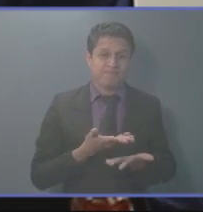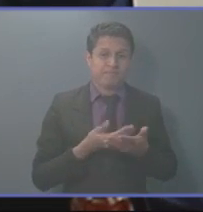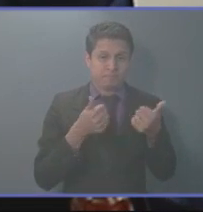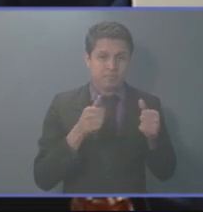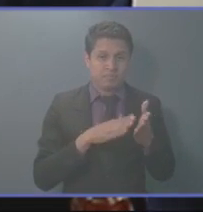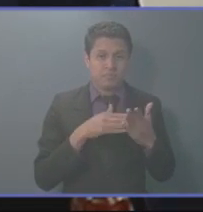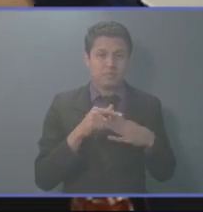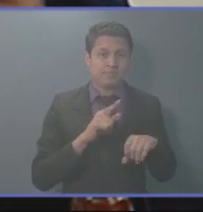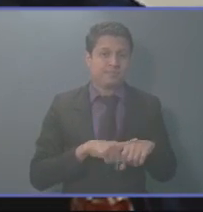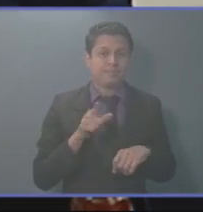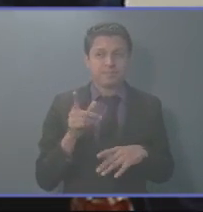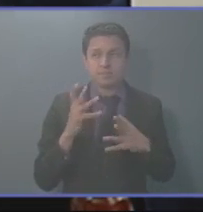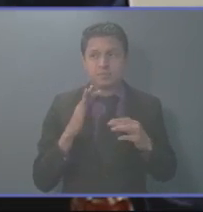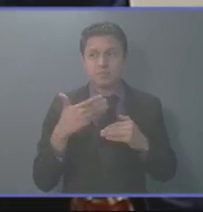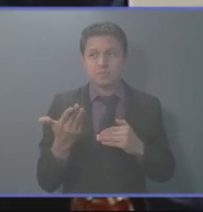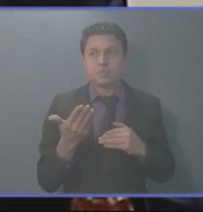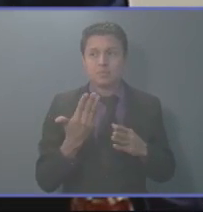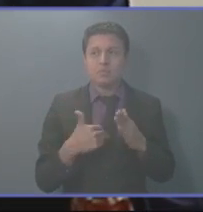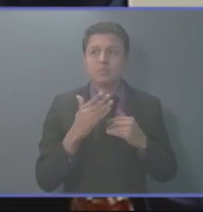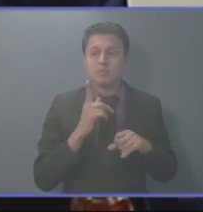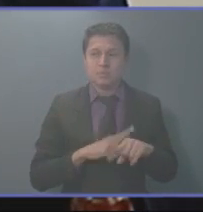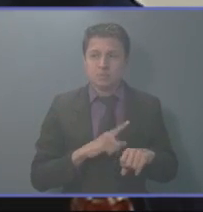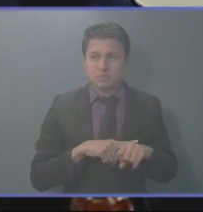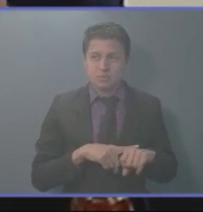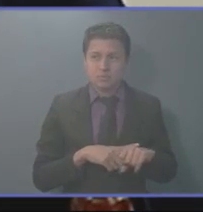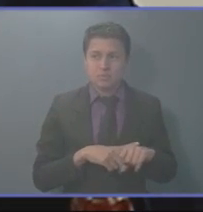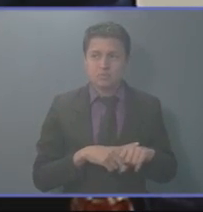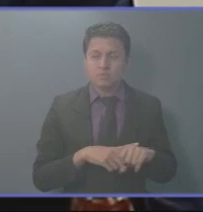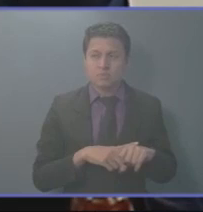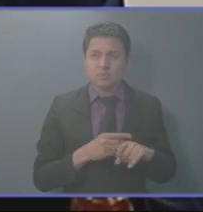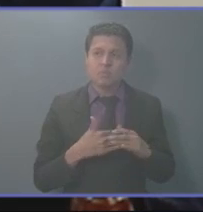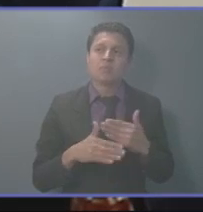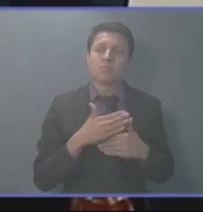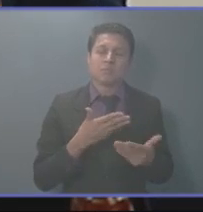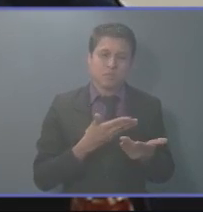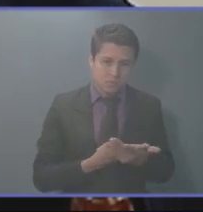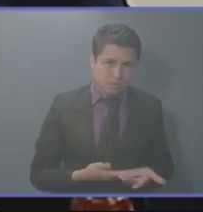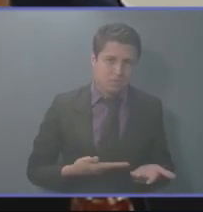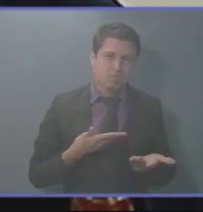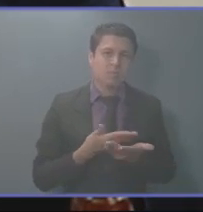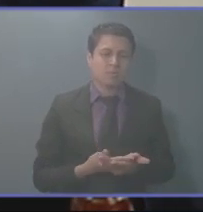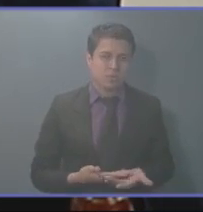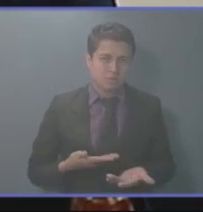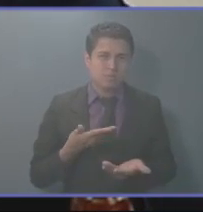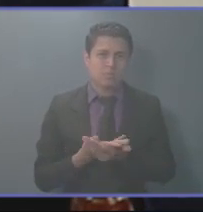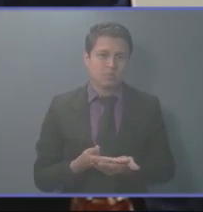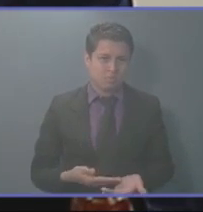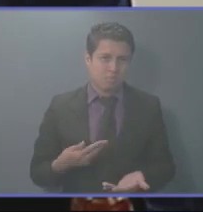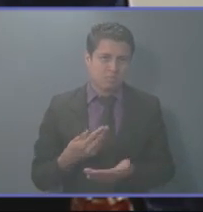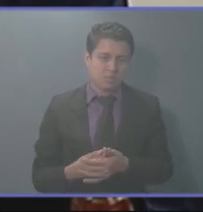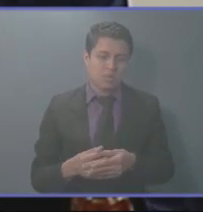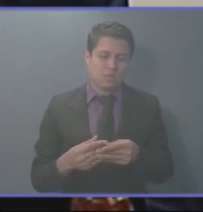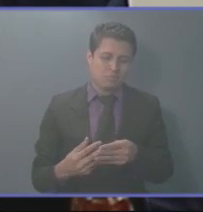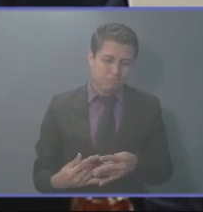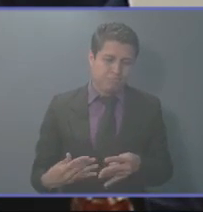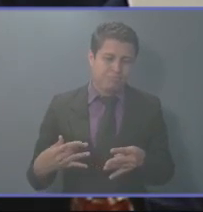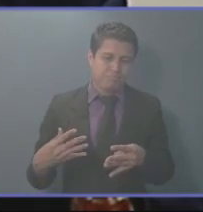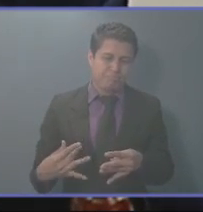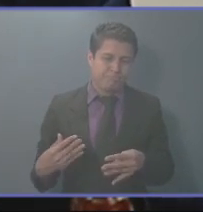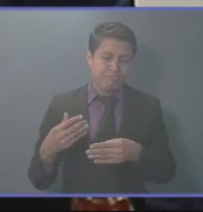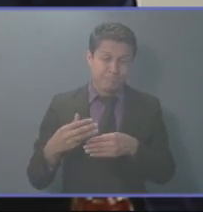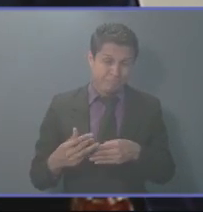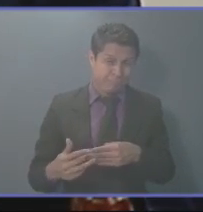prórroga vayan a querer después ir metiendo otras iniciativas para irlo alargando y alargando.